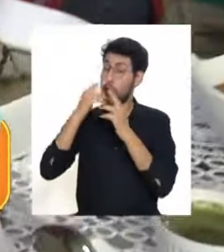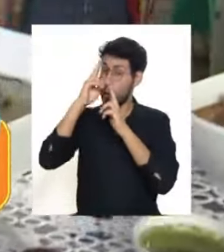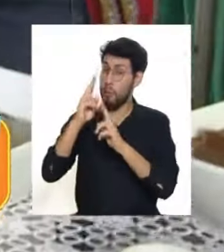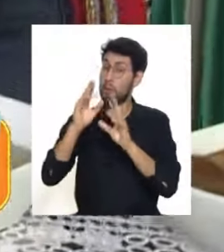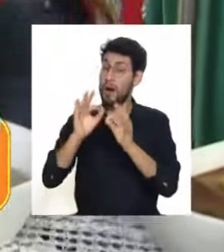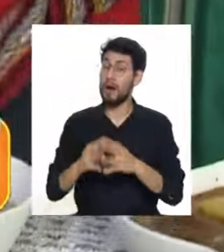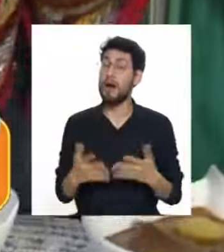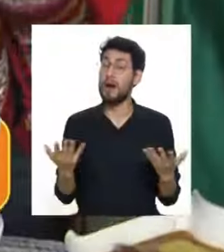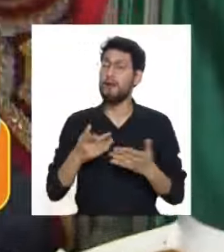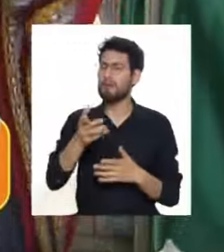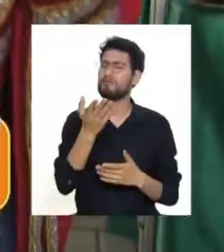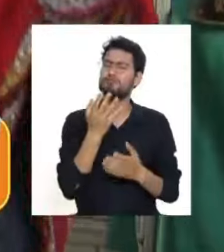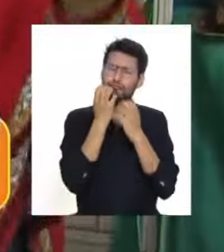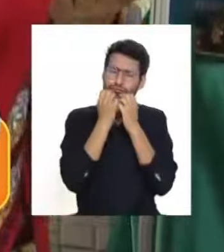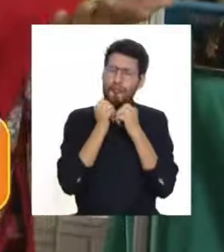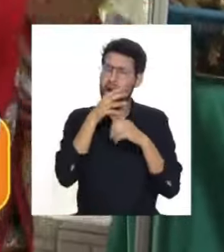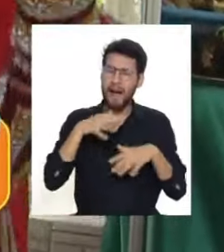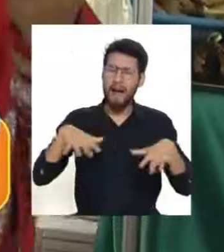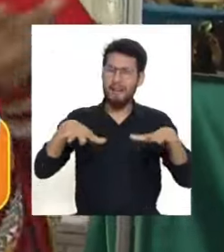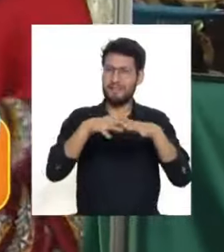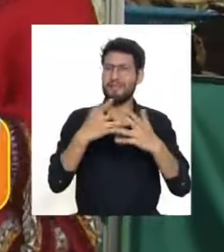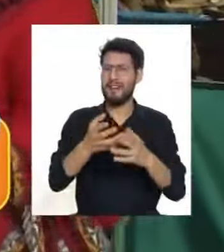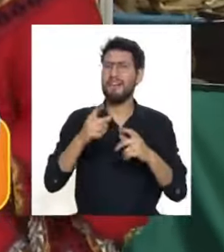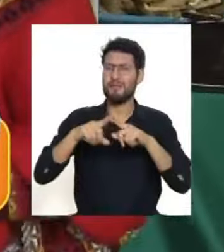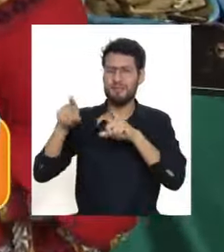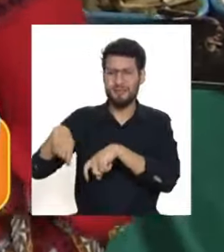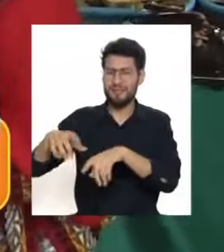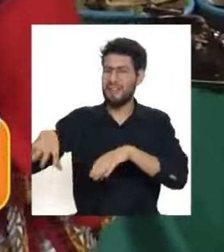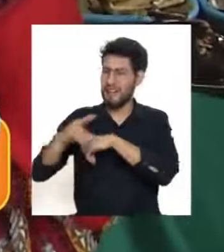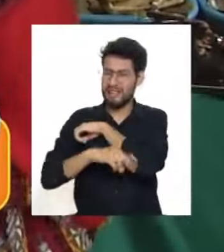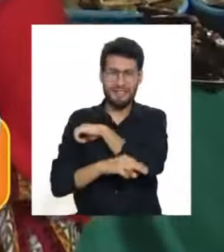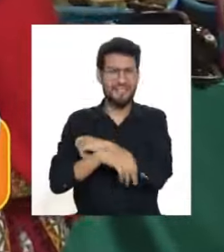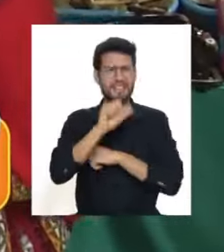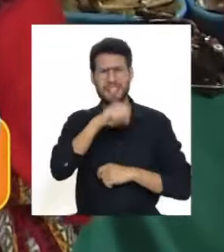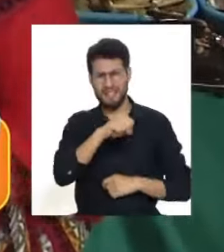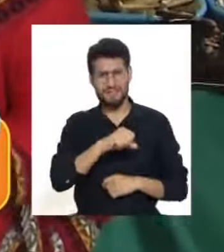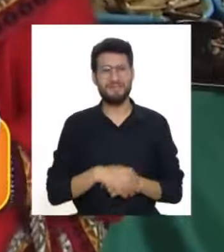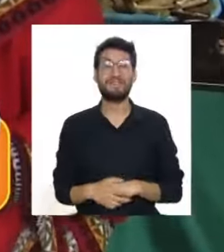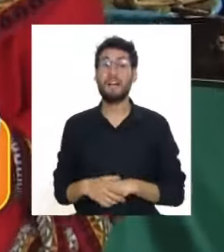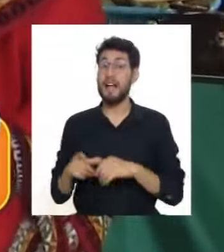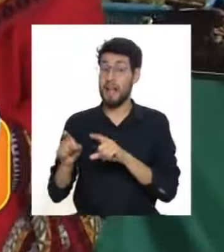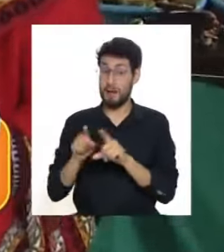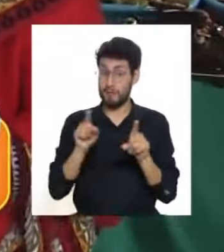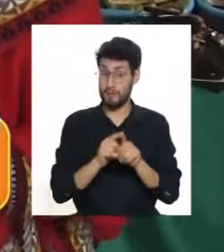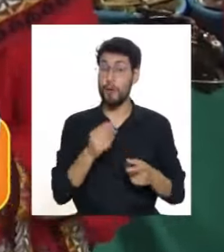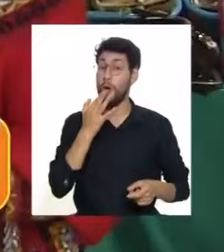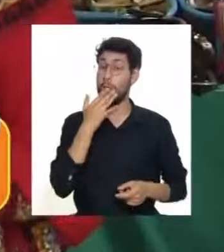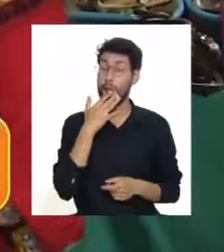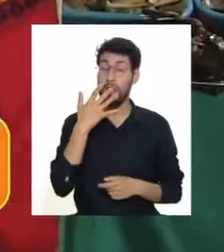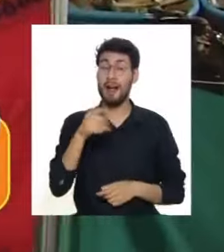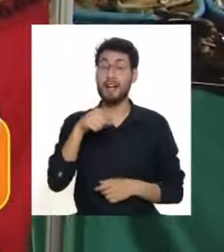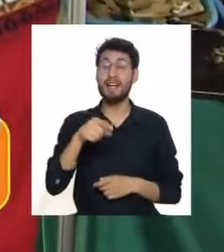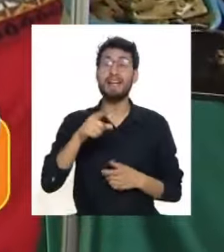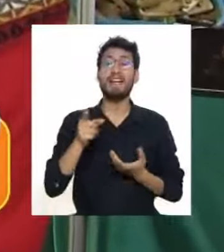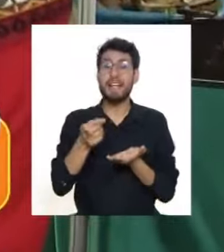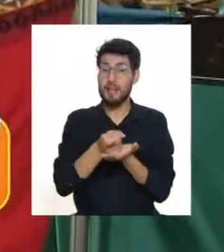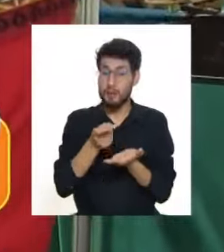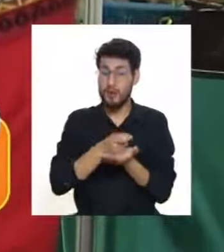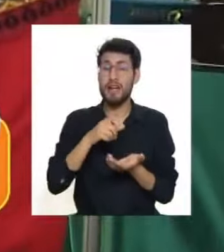de esta forma a nuestros queridos campesinos y agricultores nacionales. Claro que sí, son también colores de quinoa,